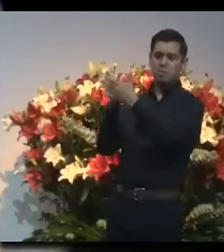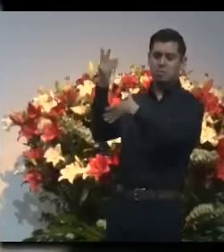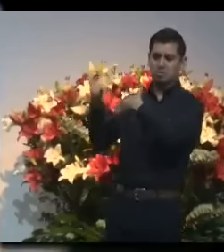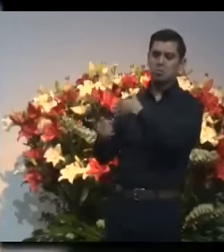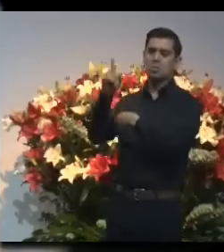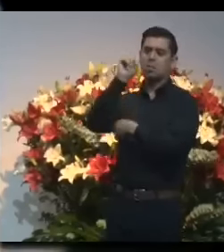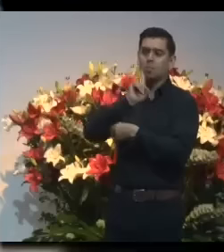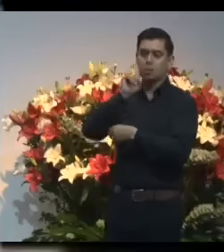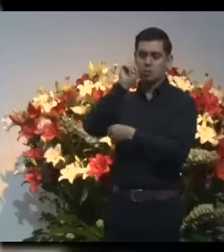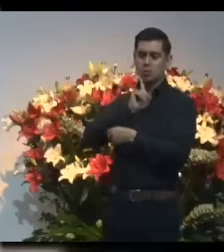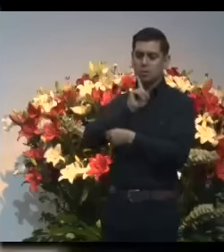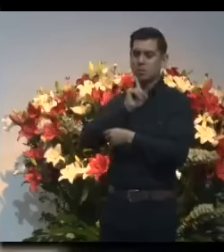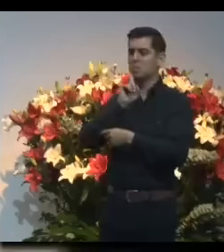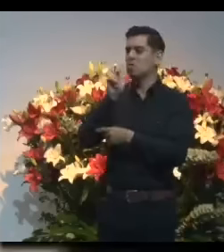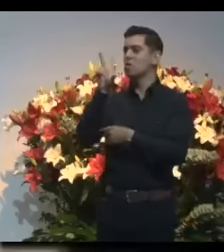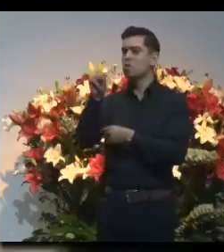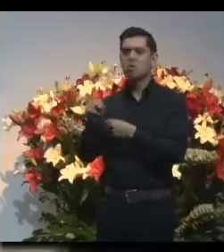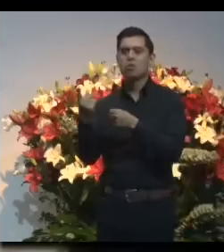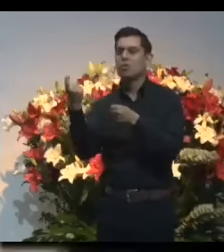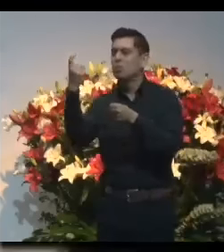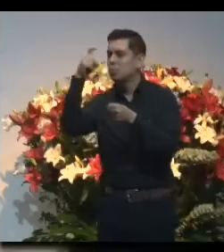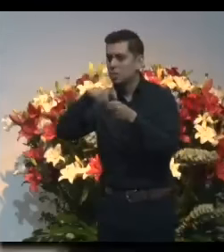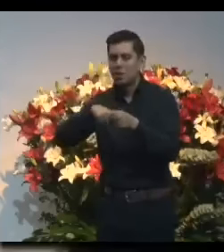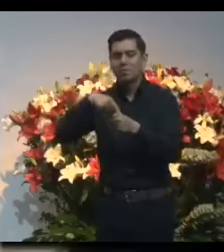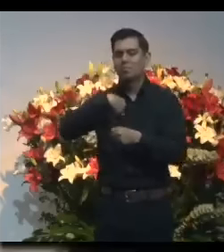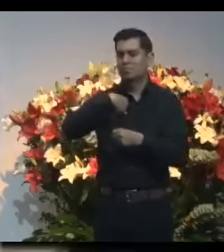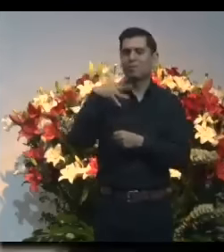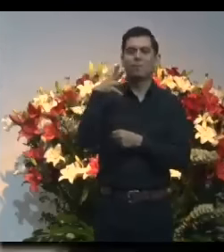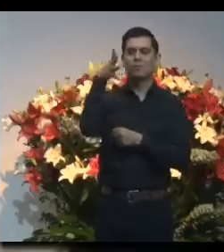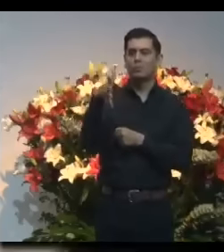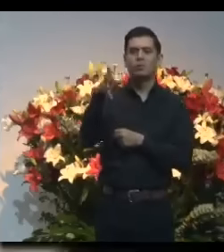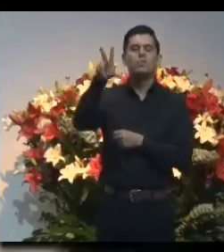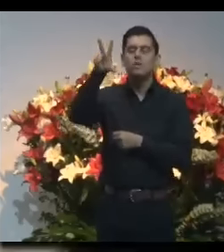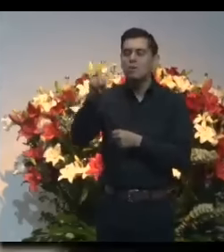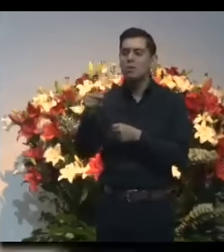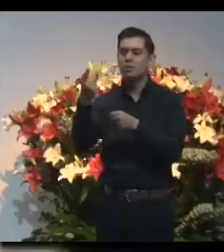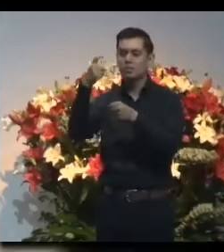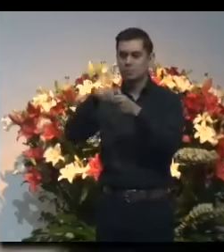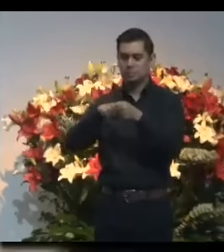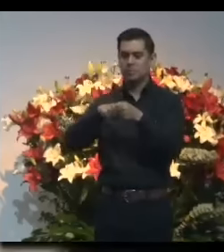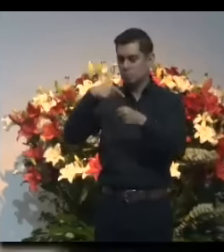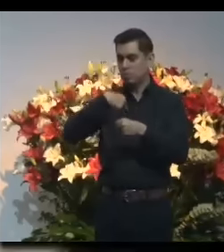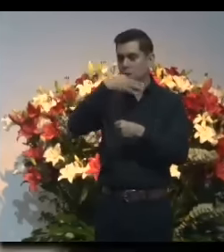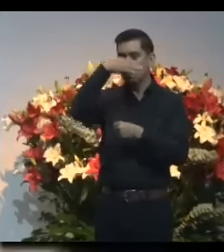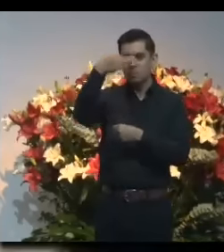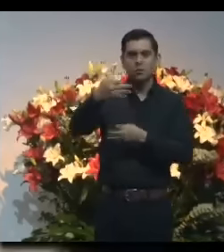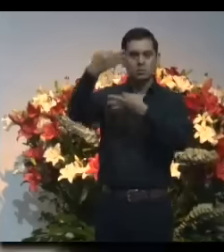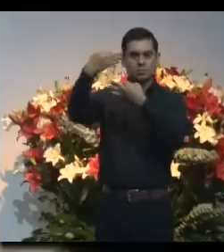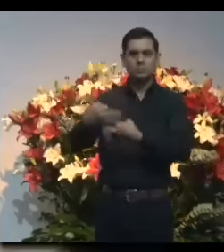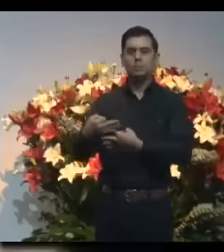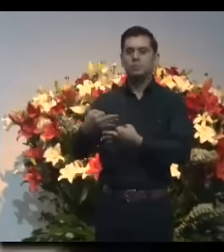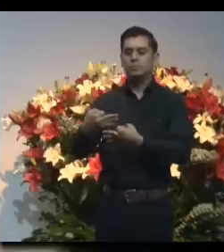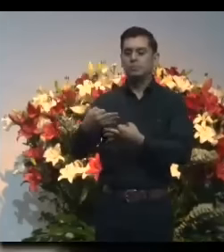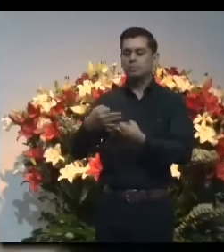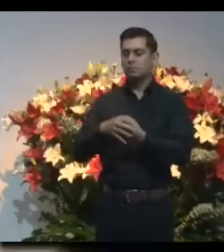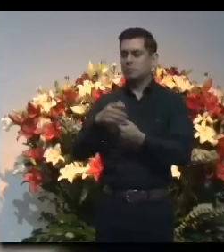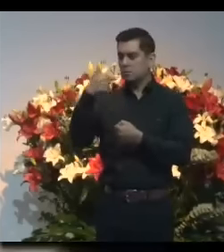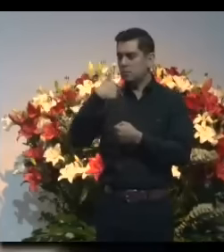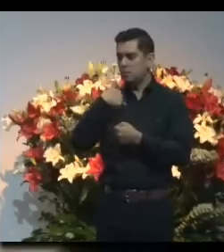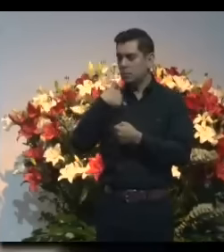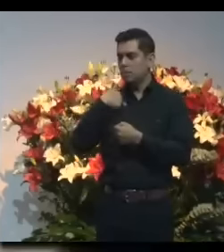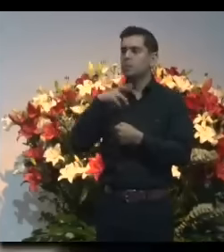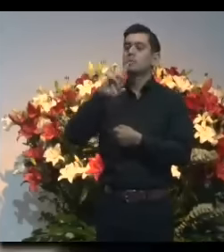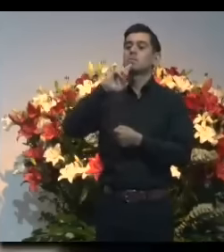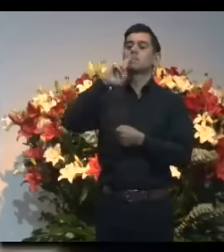mujer que no milita ni va a militar en ningún partido político, lo digo claramente aquí, y que se va a rodear de